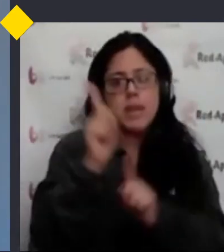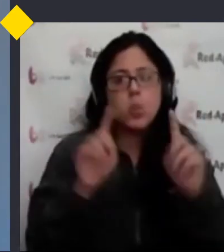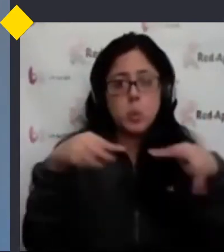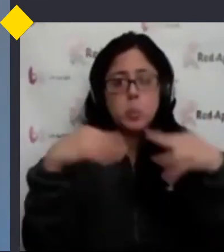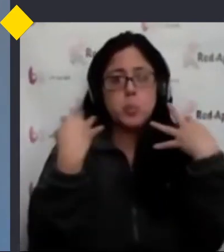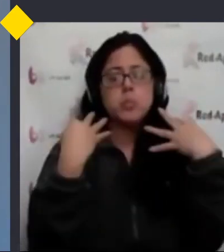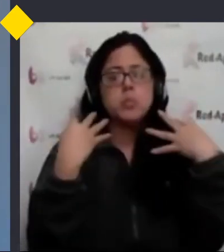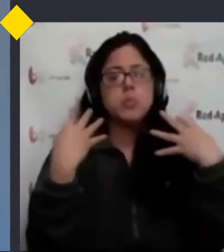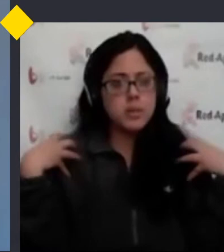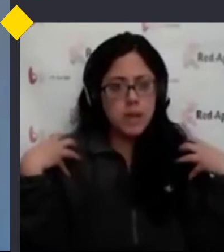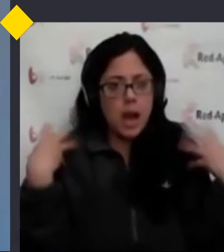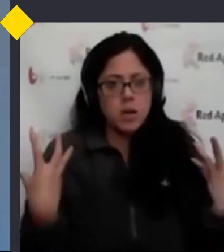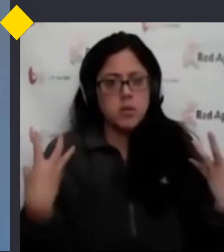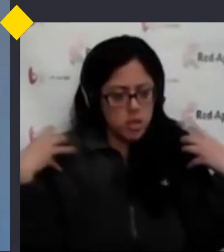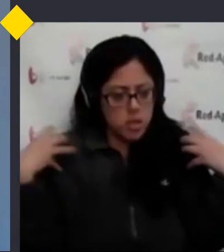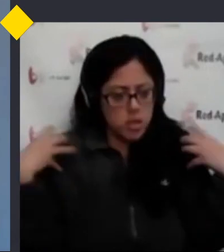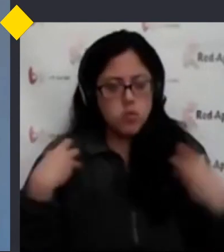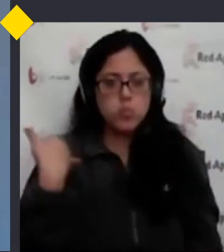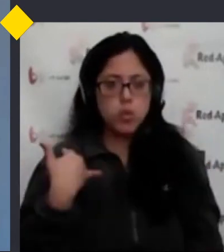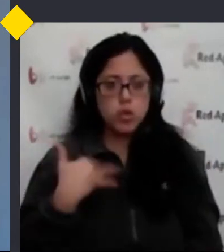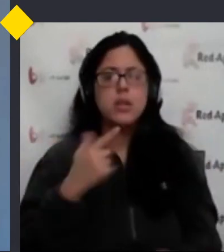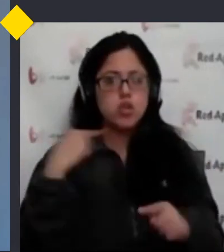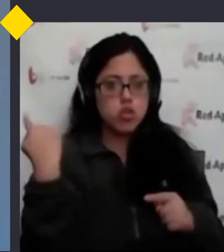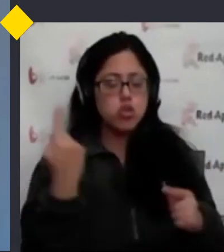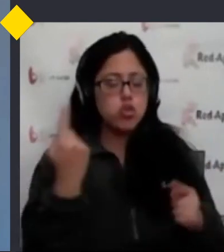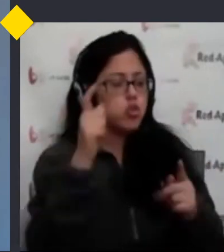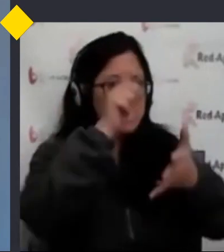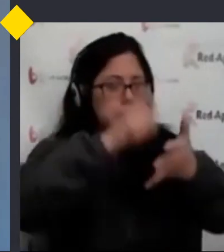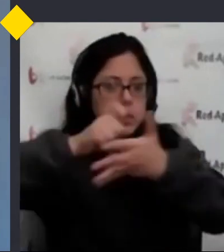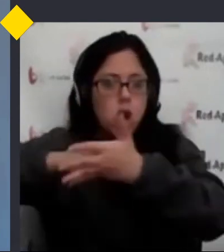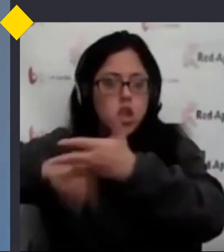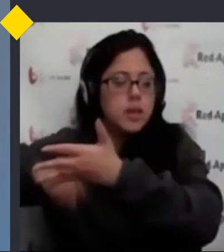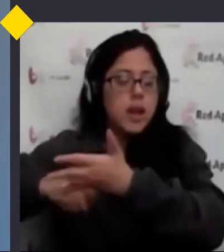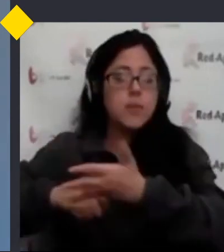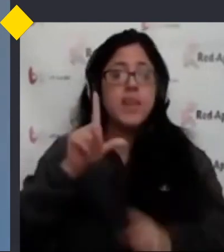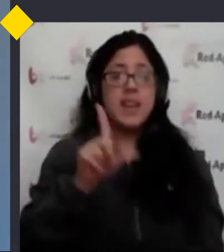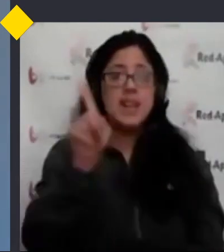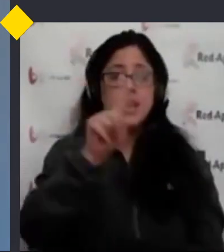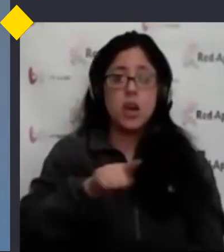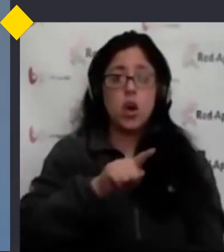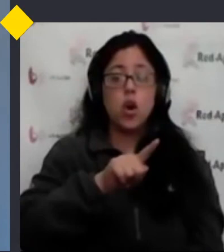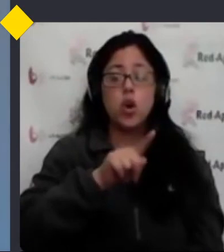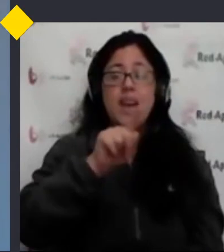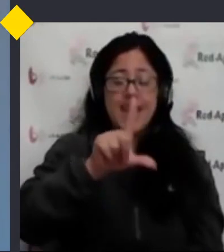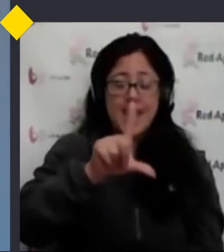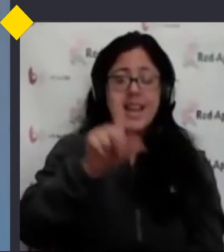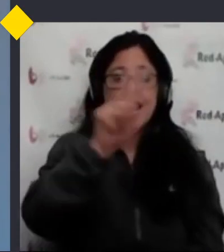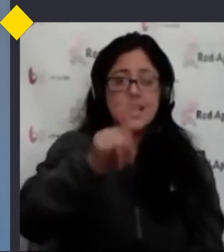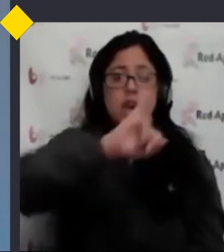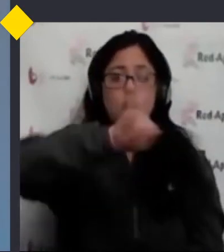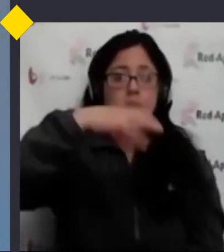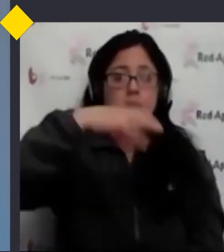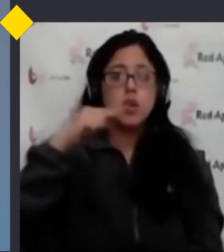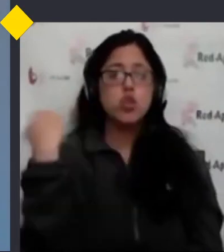poder y nos ha tocado contratar. Nosotros en el SJM tenemos una herramienta que se llama la Flor del Poder, que